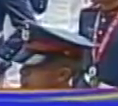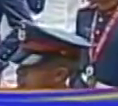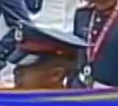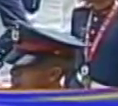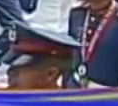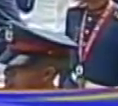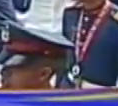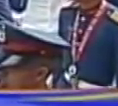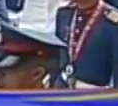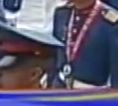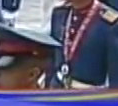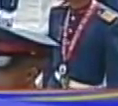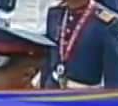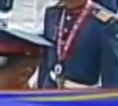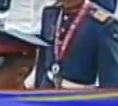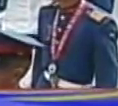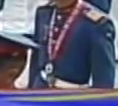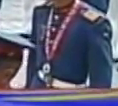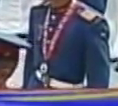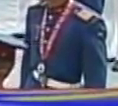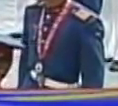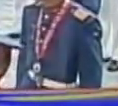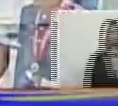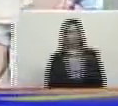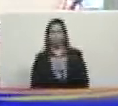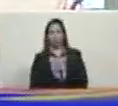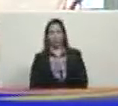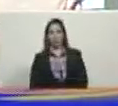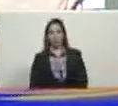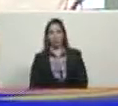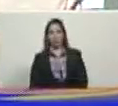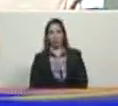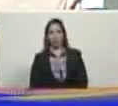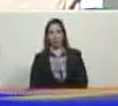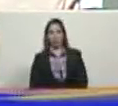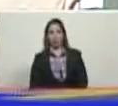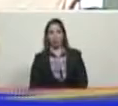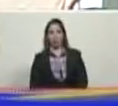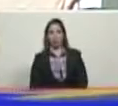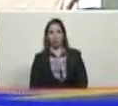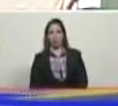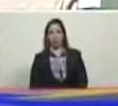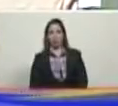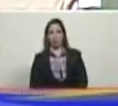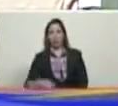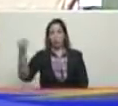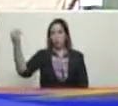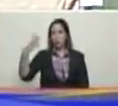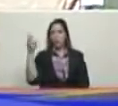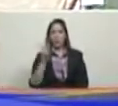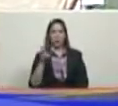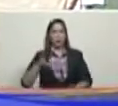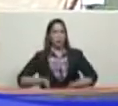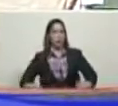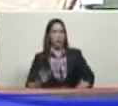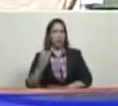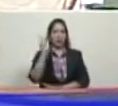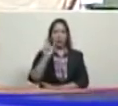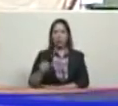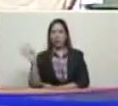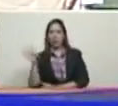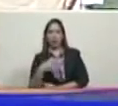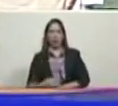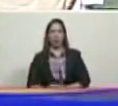La patria sigue. Independencia y patria socialista. Viviremos y venceremos. El sol de Venezuela nace en el Esequibo. Nace en el Esequibo.